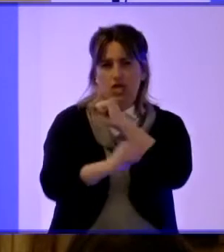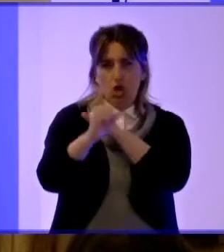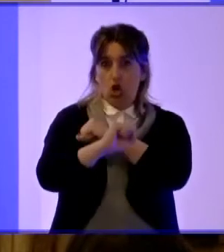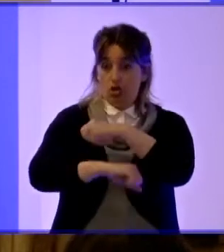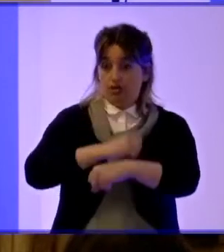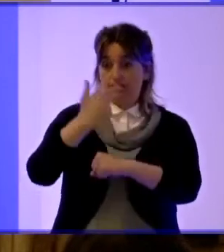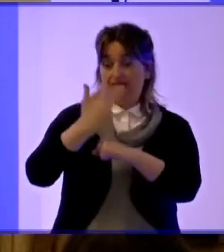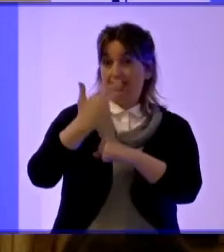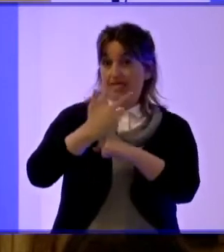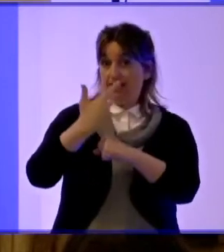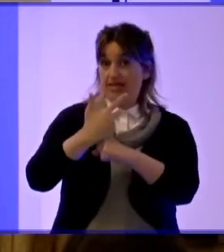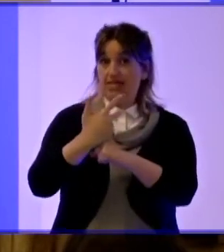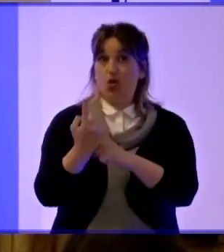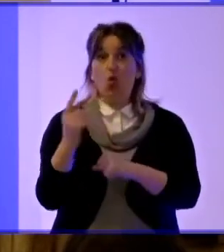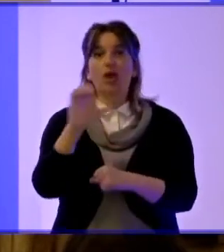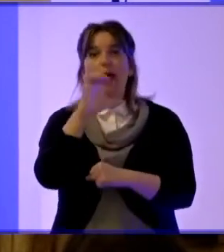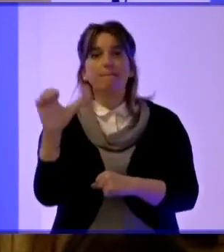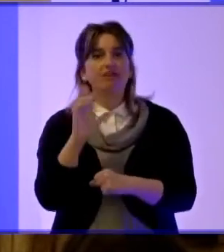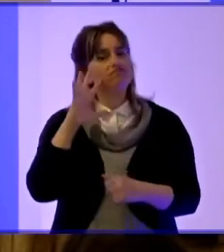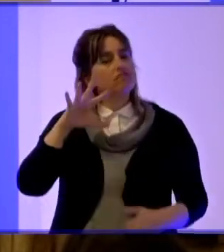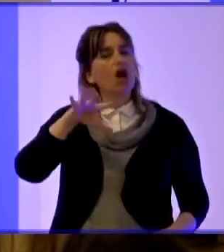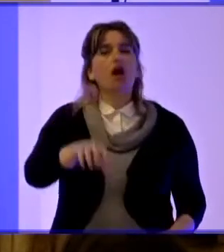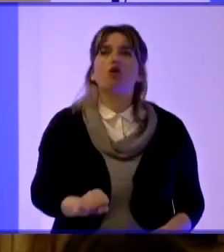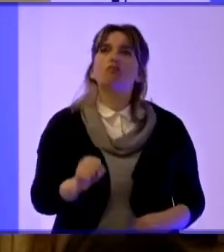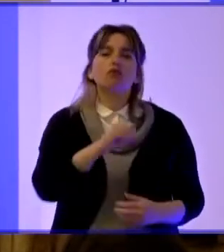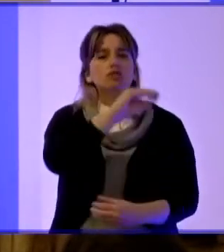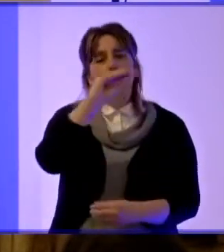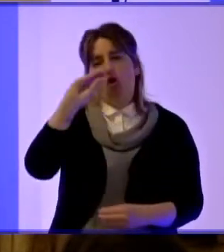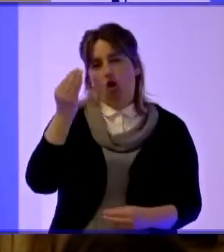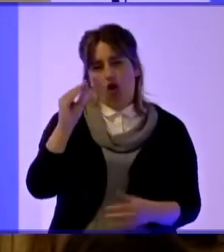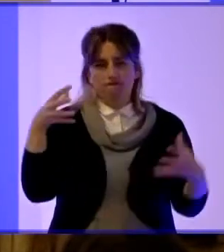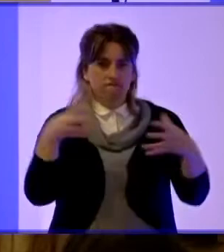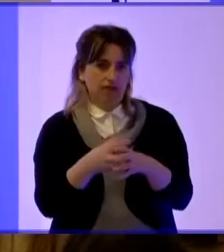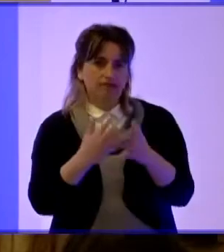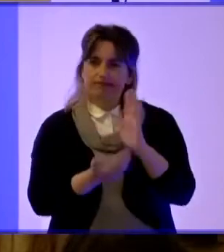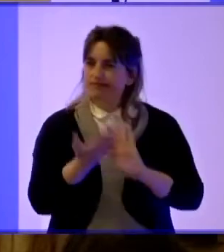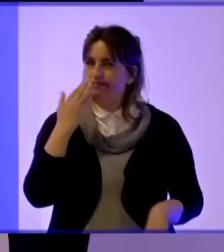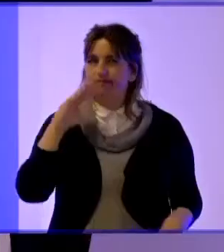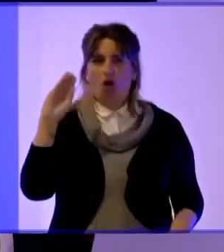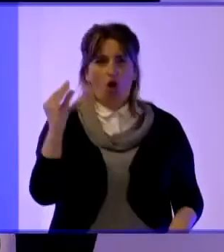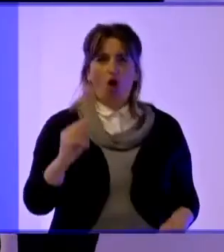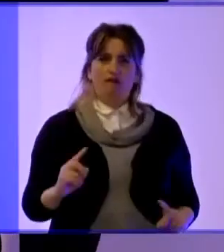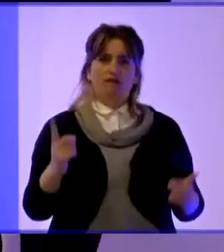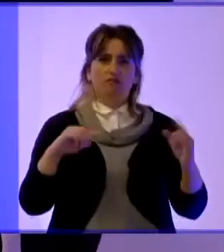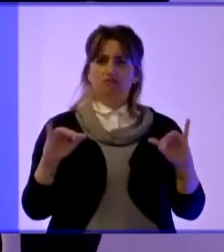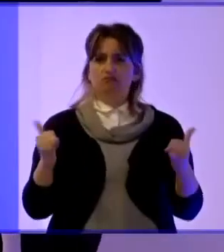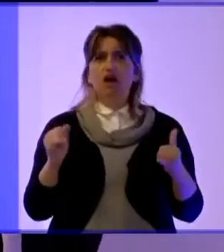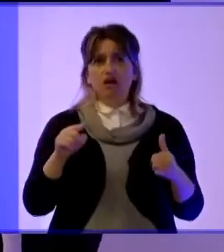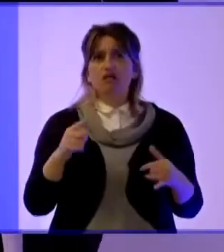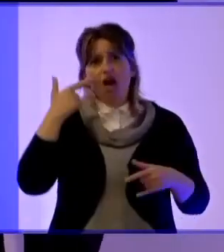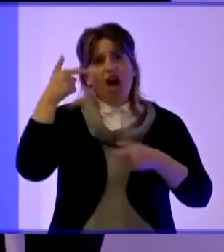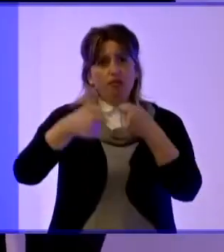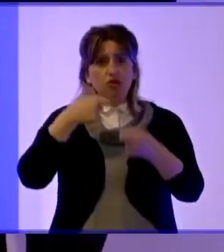tercero, una empresa muy comprometida con los jóvenes, había basado muchísimo en los jóvenes. Agregaría a estos elementos lo que